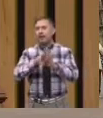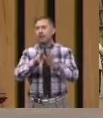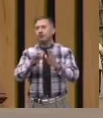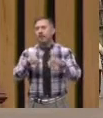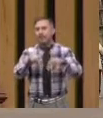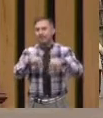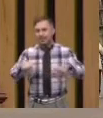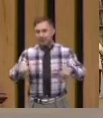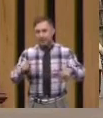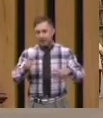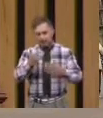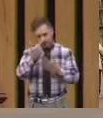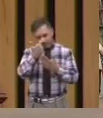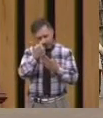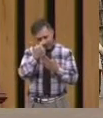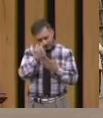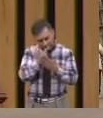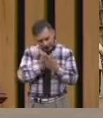de fiscalización.